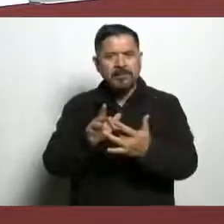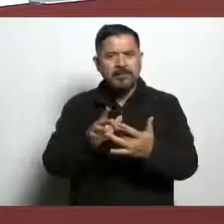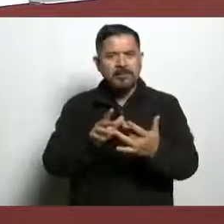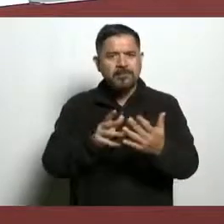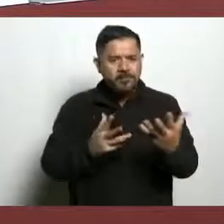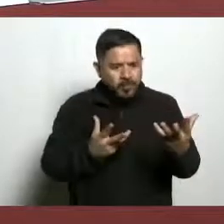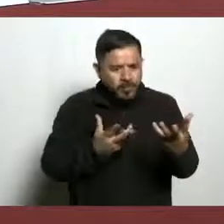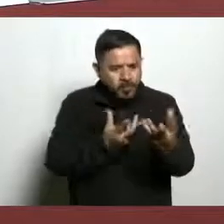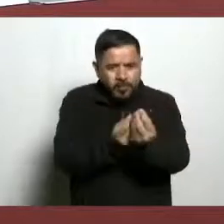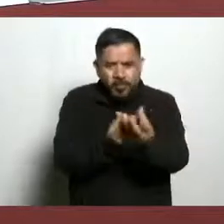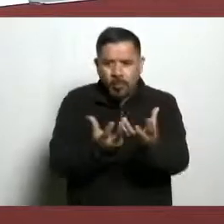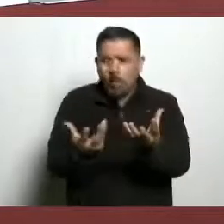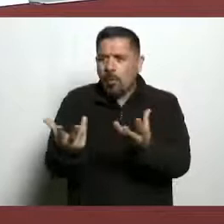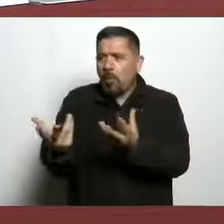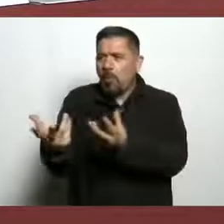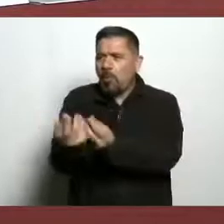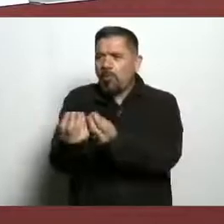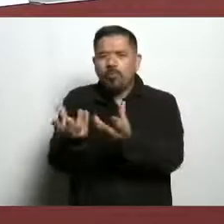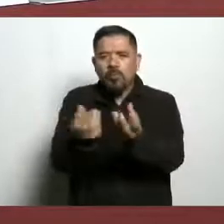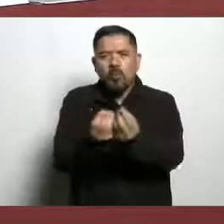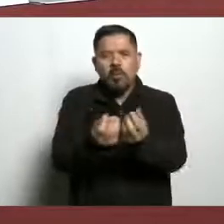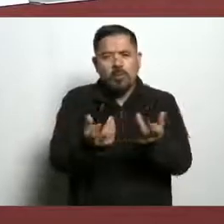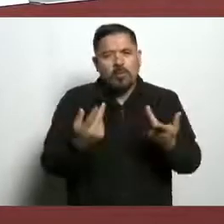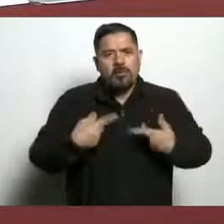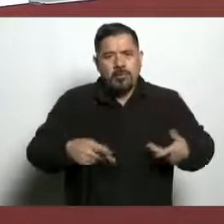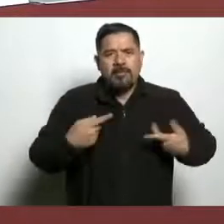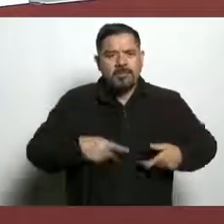convivimos con el pueblo,